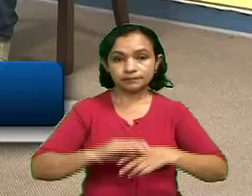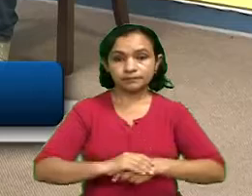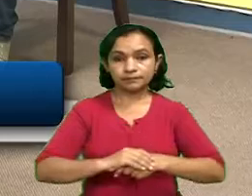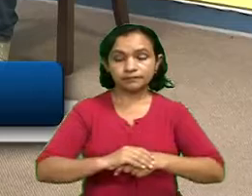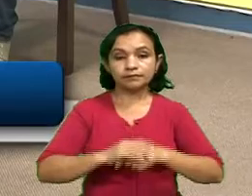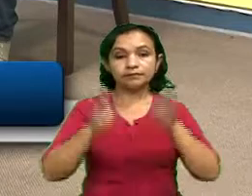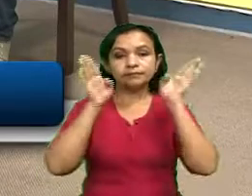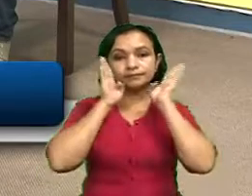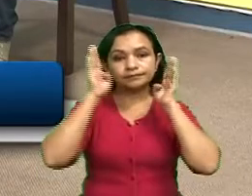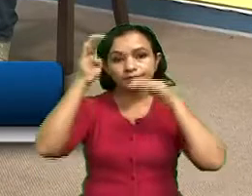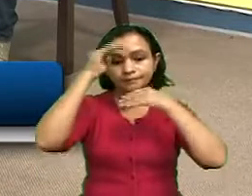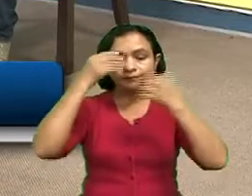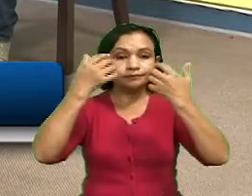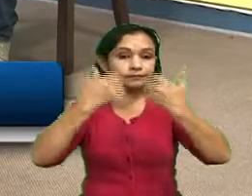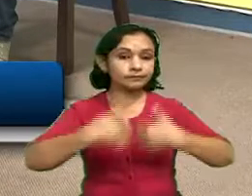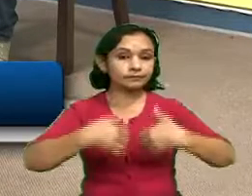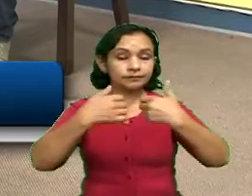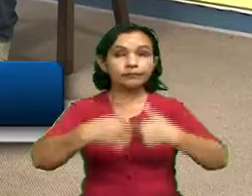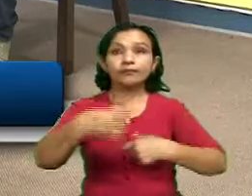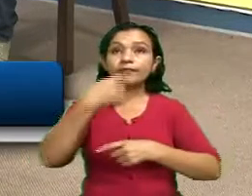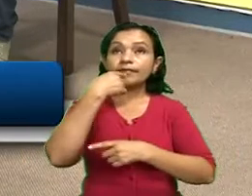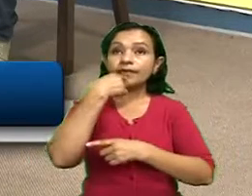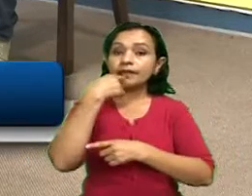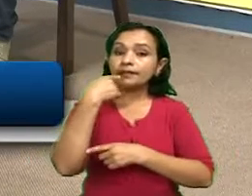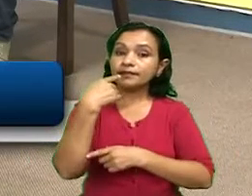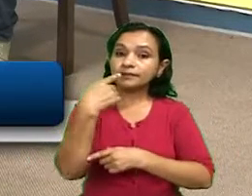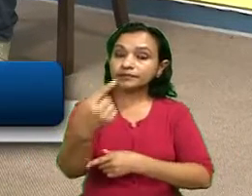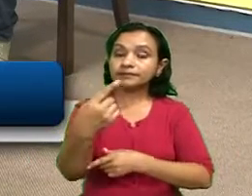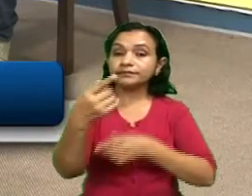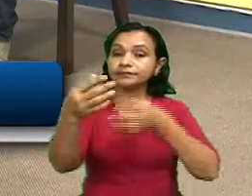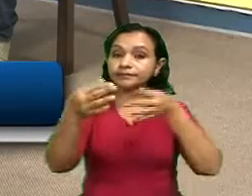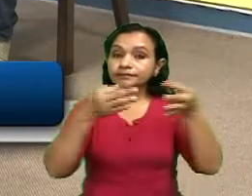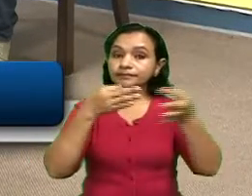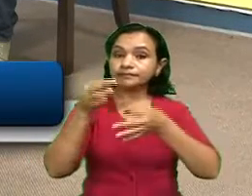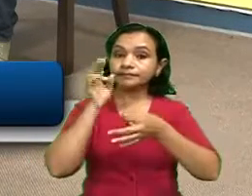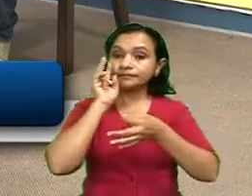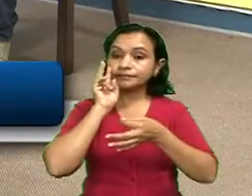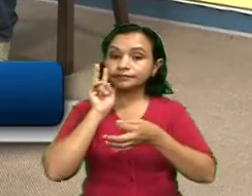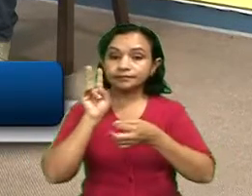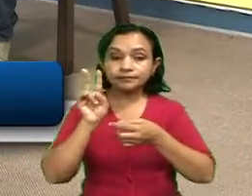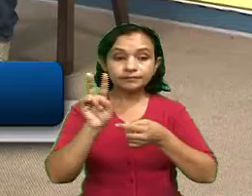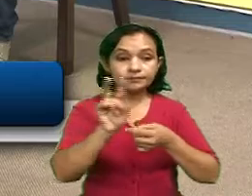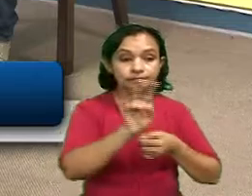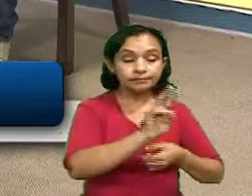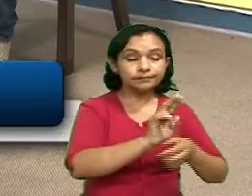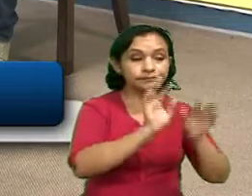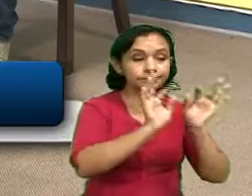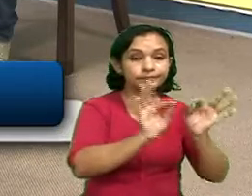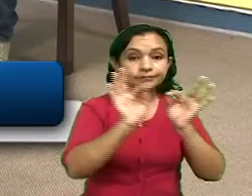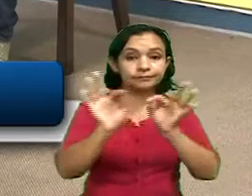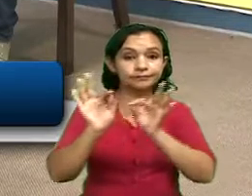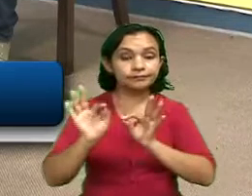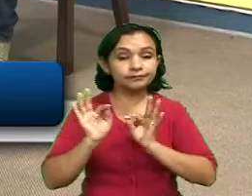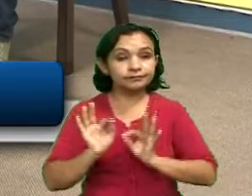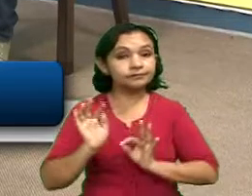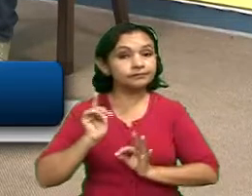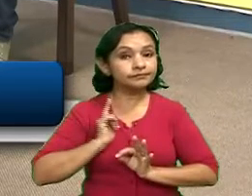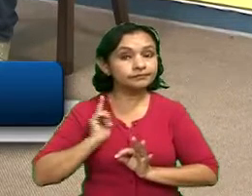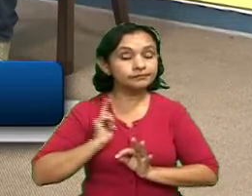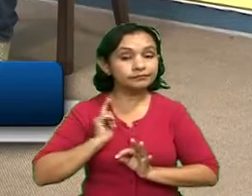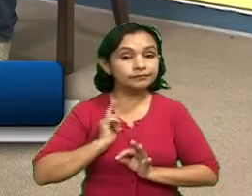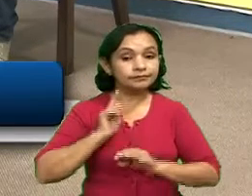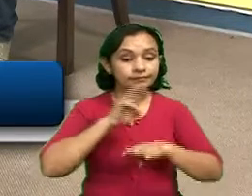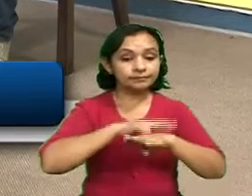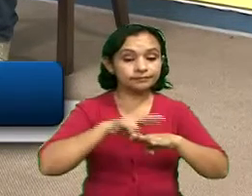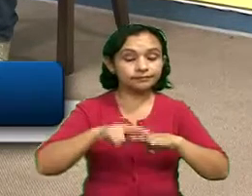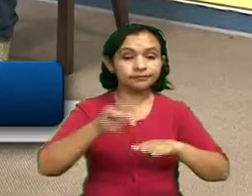empresas privadas, donde también se le hace y se le verifica si realmente esa empresa está cumpliendo según las